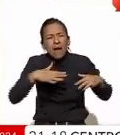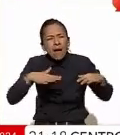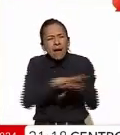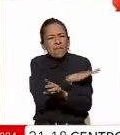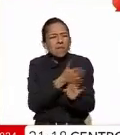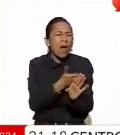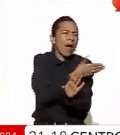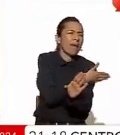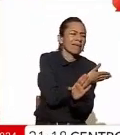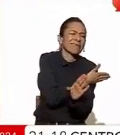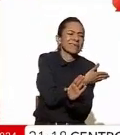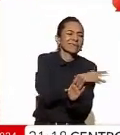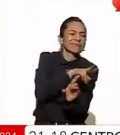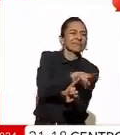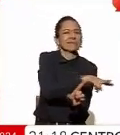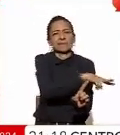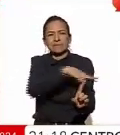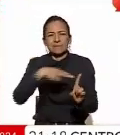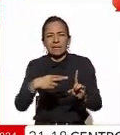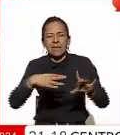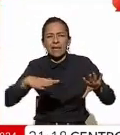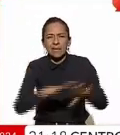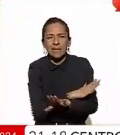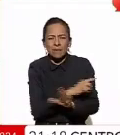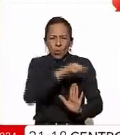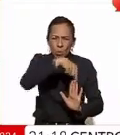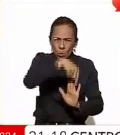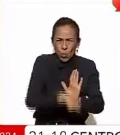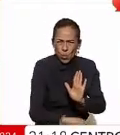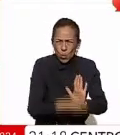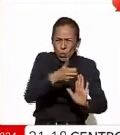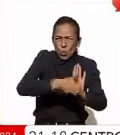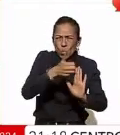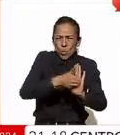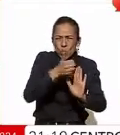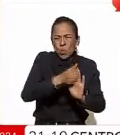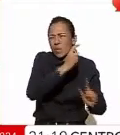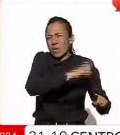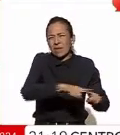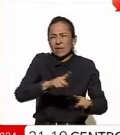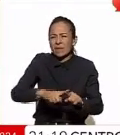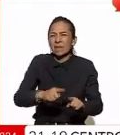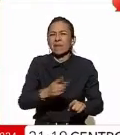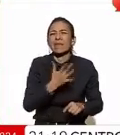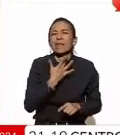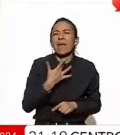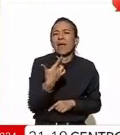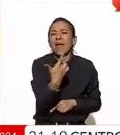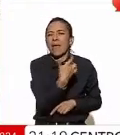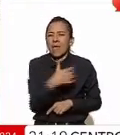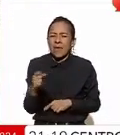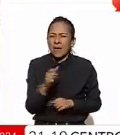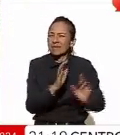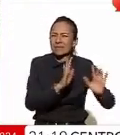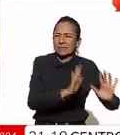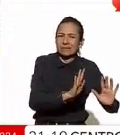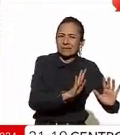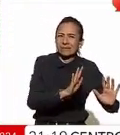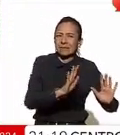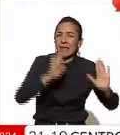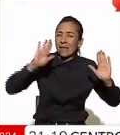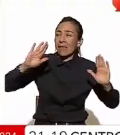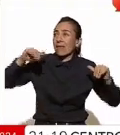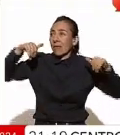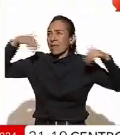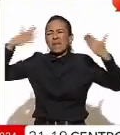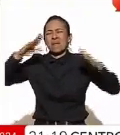de dejar de convertir a la exploración de hidrocarburos para el mercado externo y dedicarlo al mercado